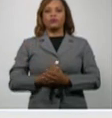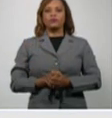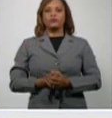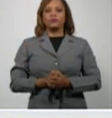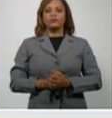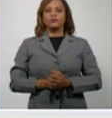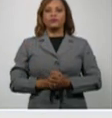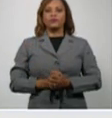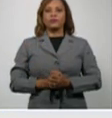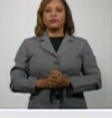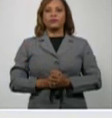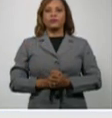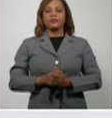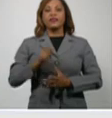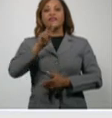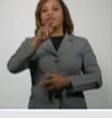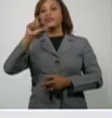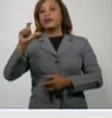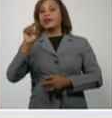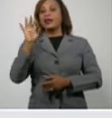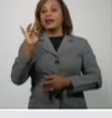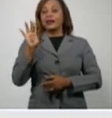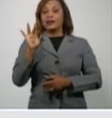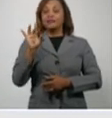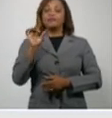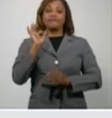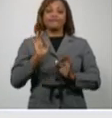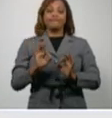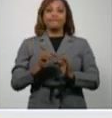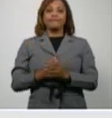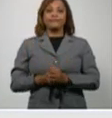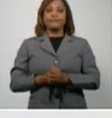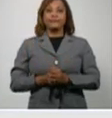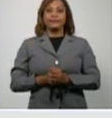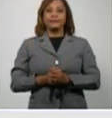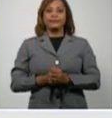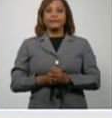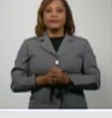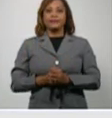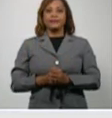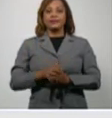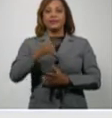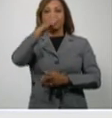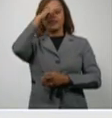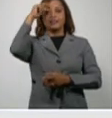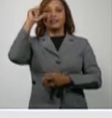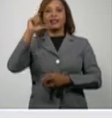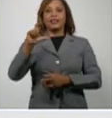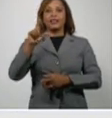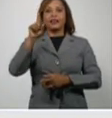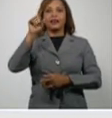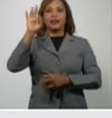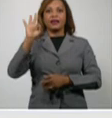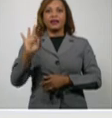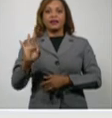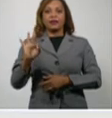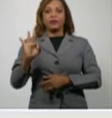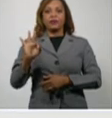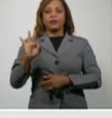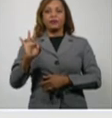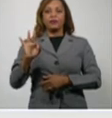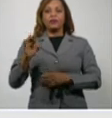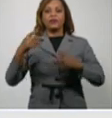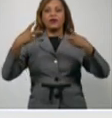Villa Clara con 15 casos autóctonos en 6 de sus 13 municipios. Santa Clara con